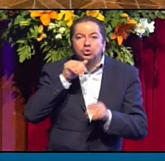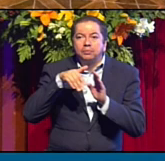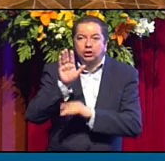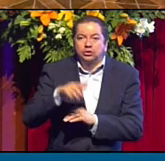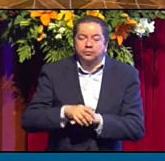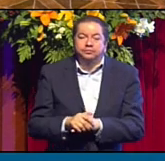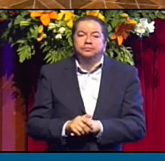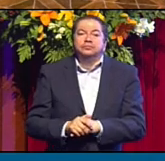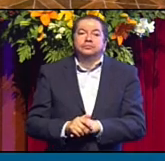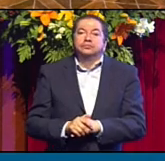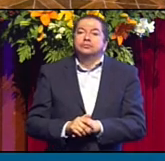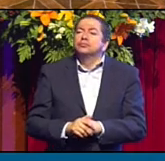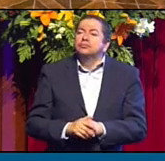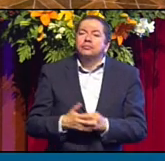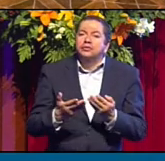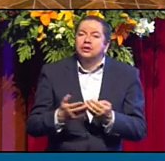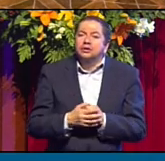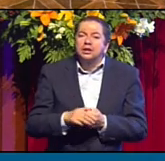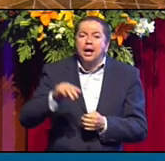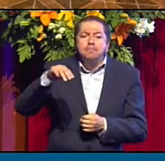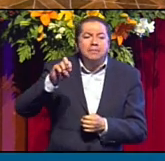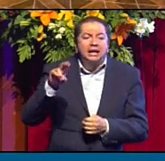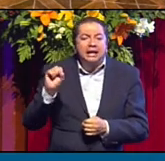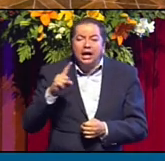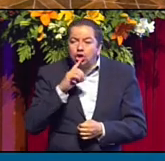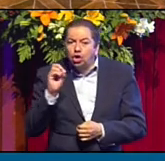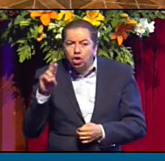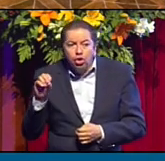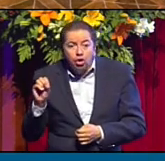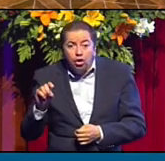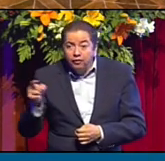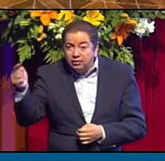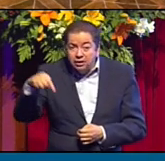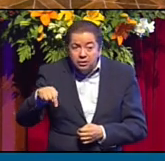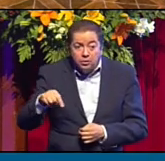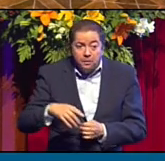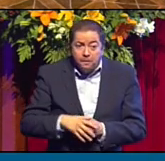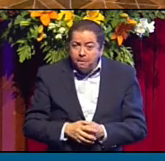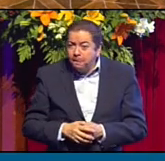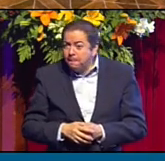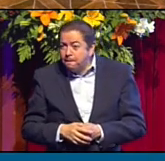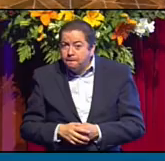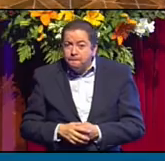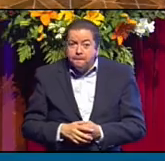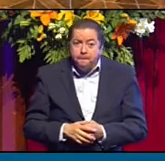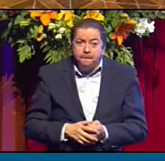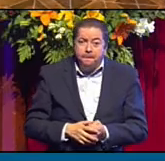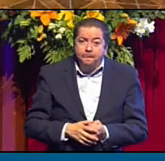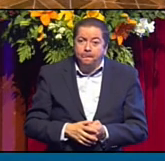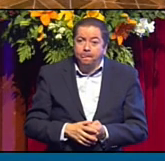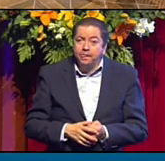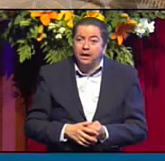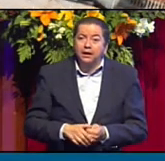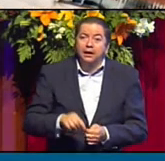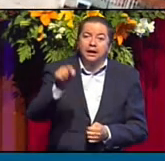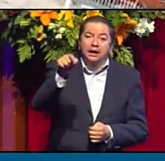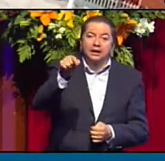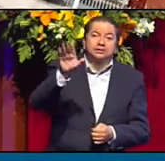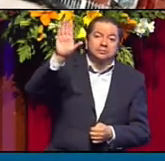Andes. ¿Estará por ahí doña María Toro, no? ¿Está por ahí? ¿Sí? ¿Dónde está la María?